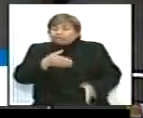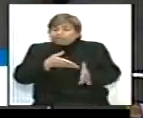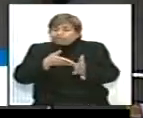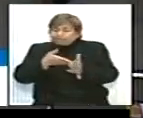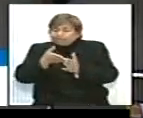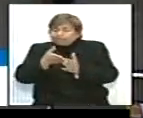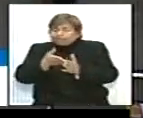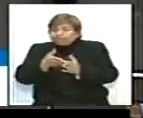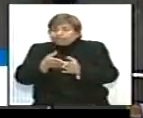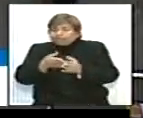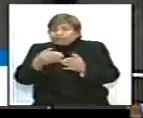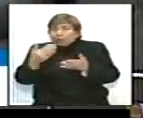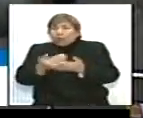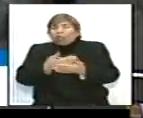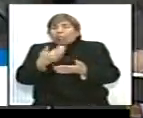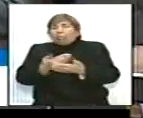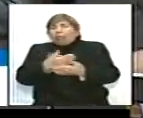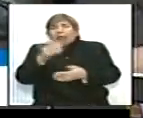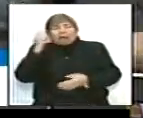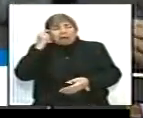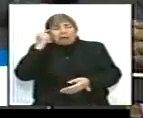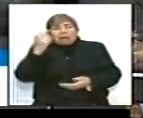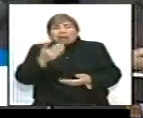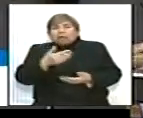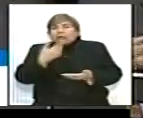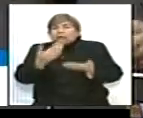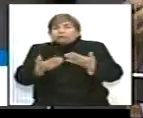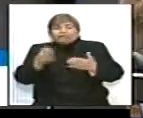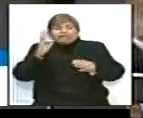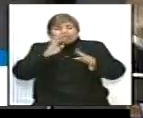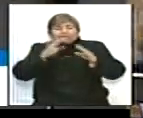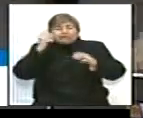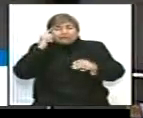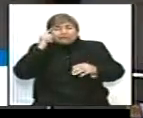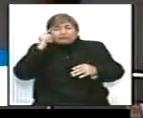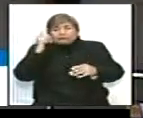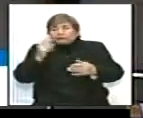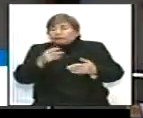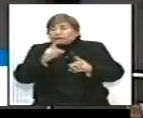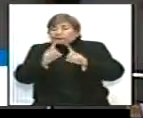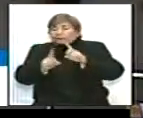de querer improvisar en el día a día su gestión y su única preocupación sean las encuestas.